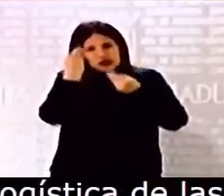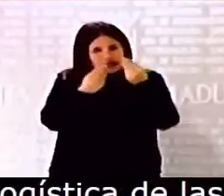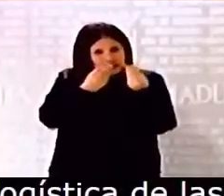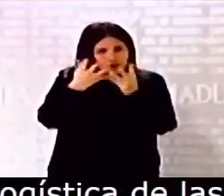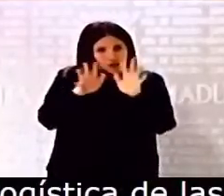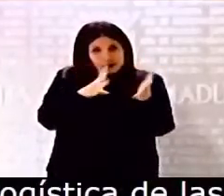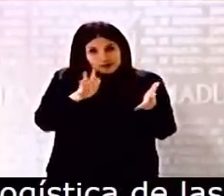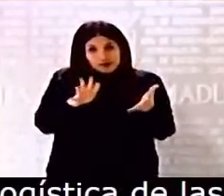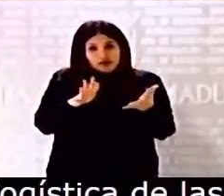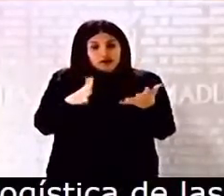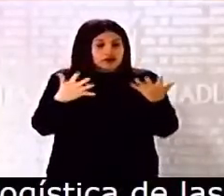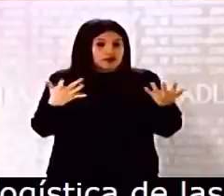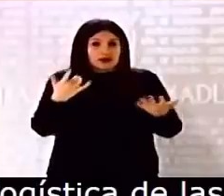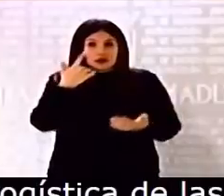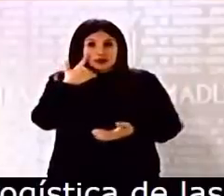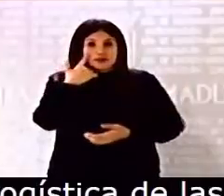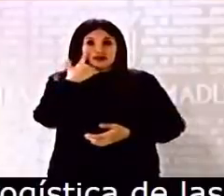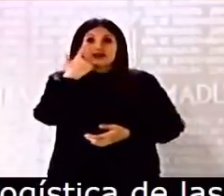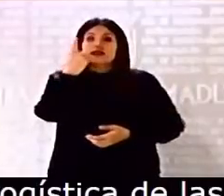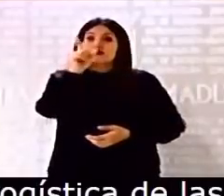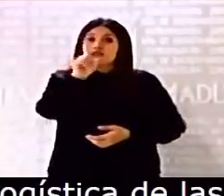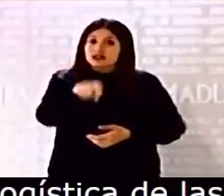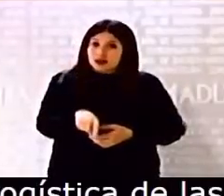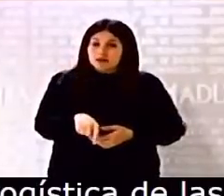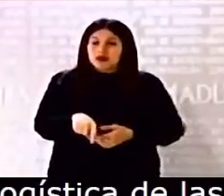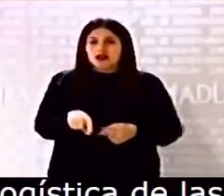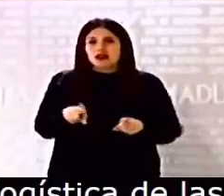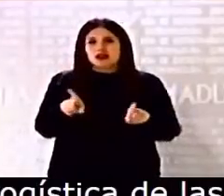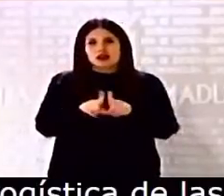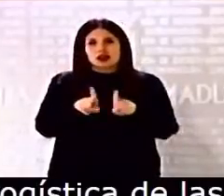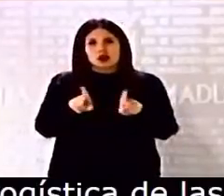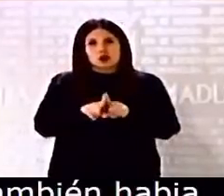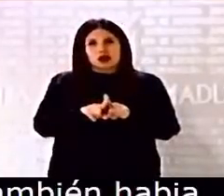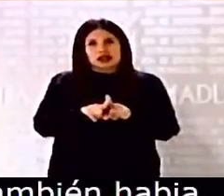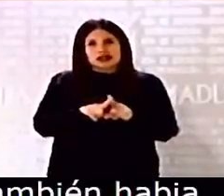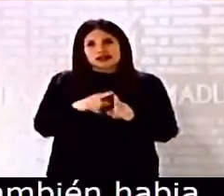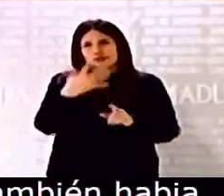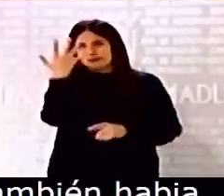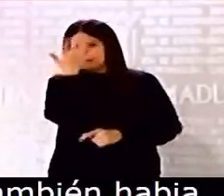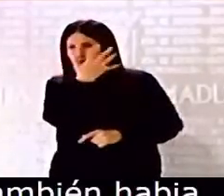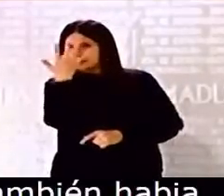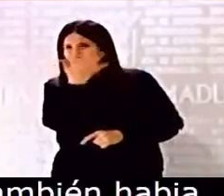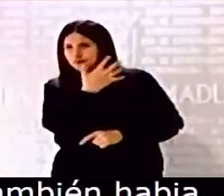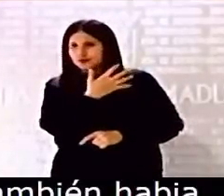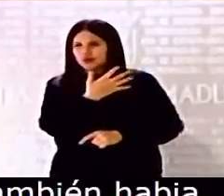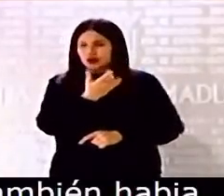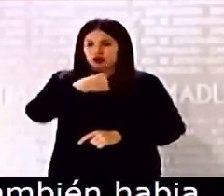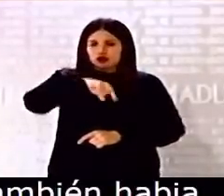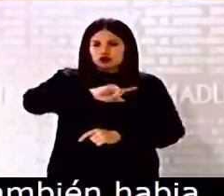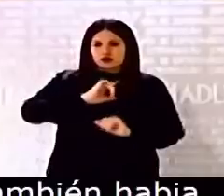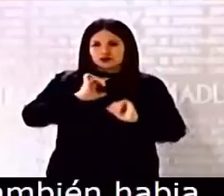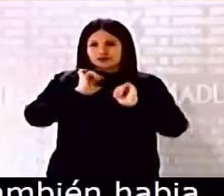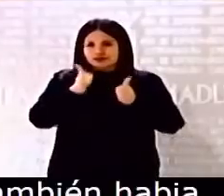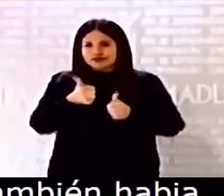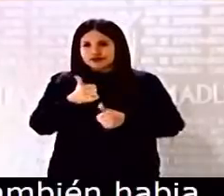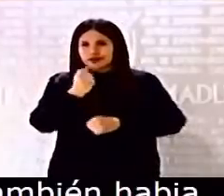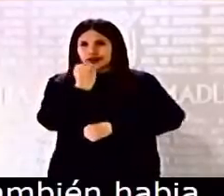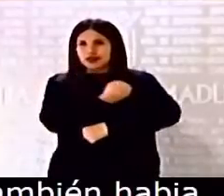Pero mire, también había un cierto escepticismo con respecto a si empezaríamos a vacunar en